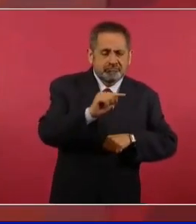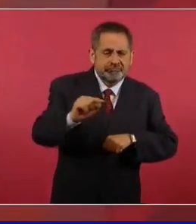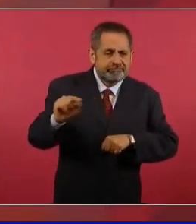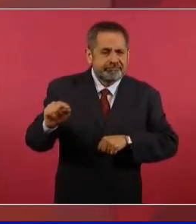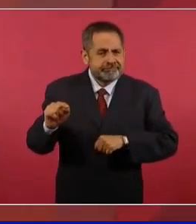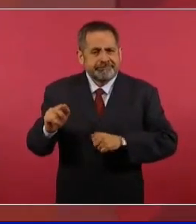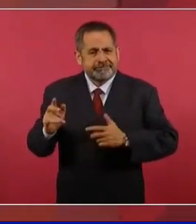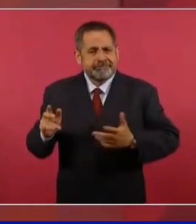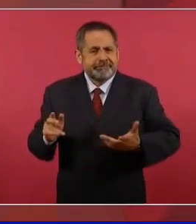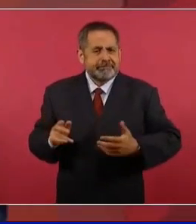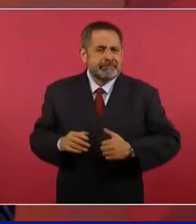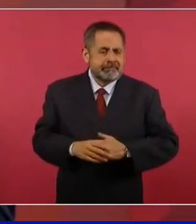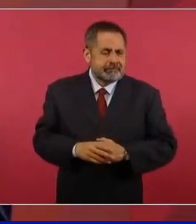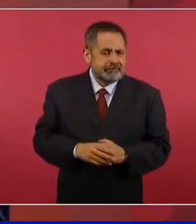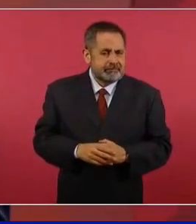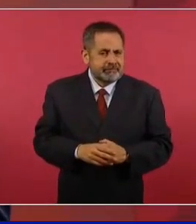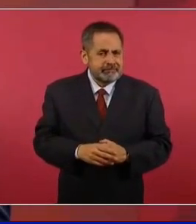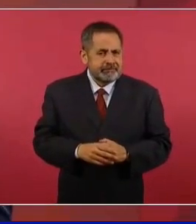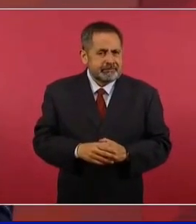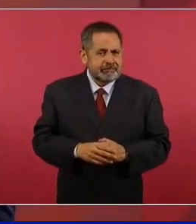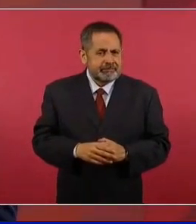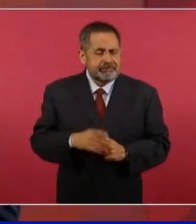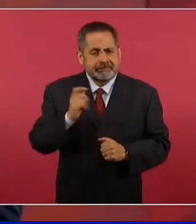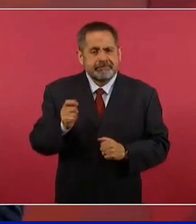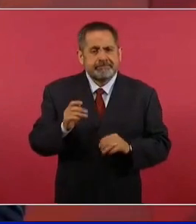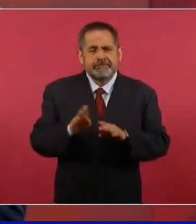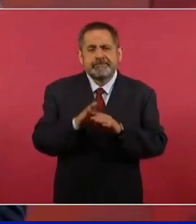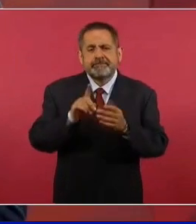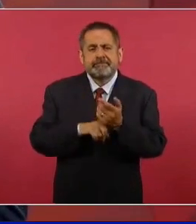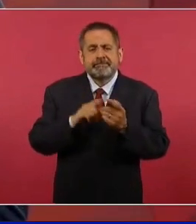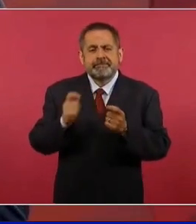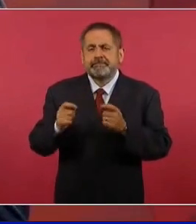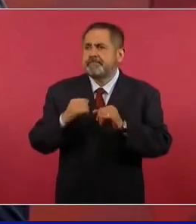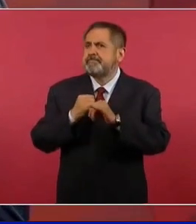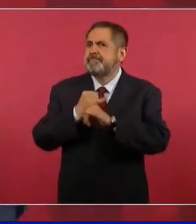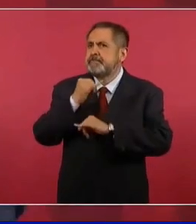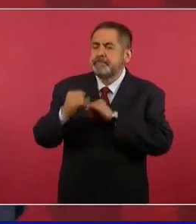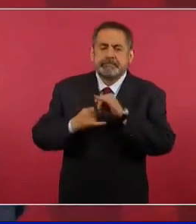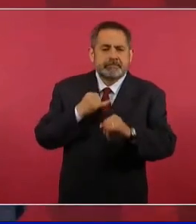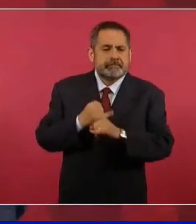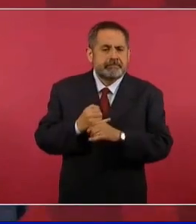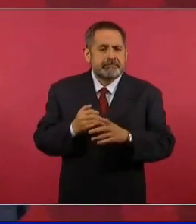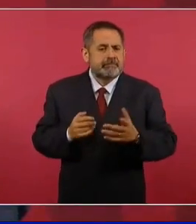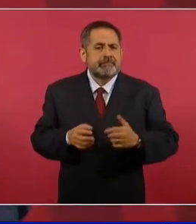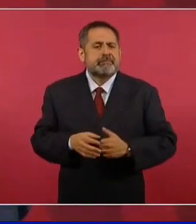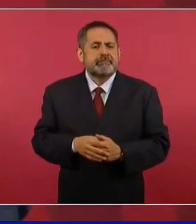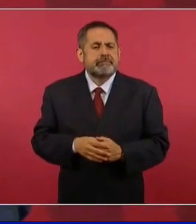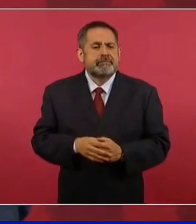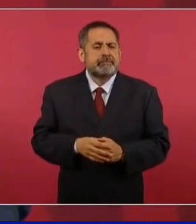en el ámbito internacional.